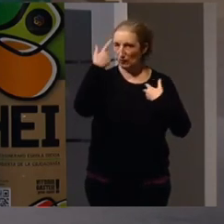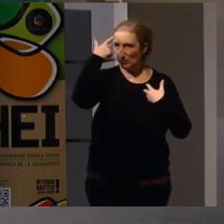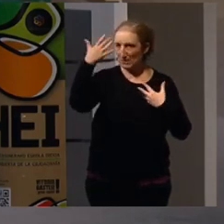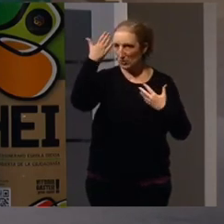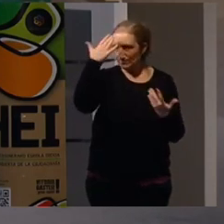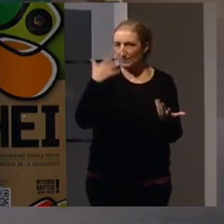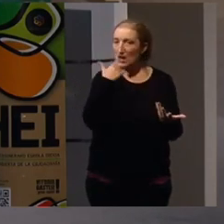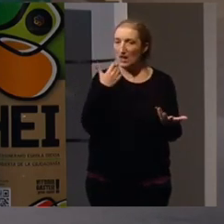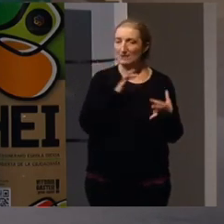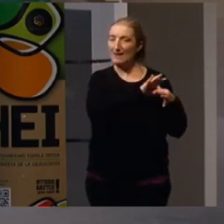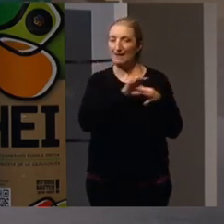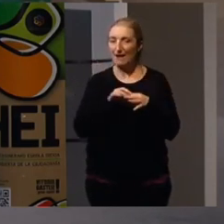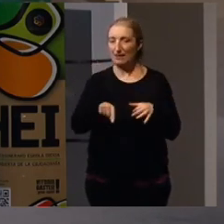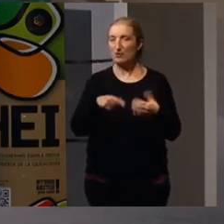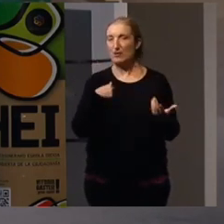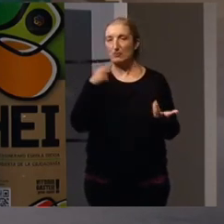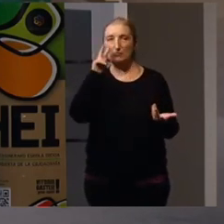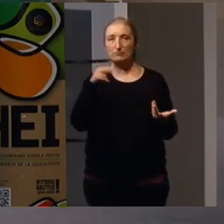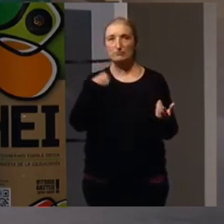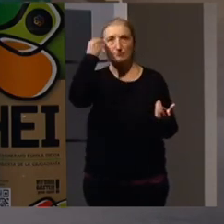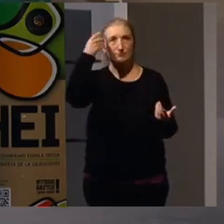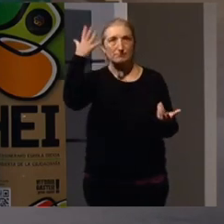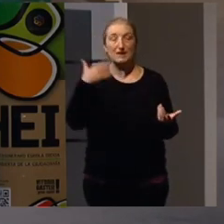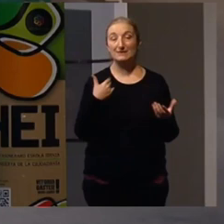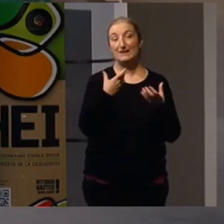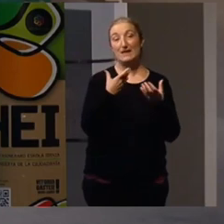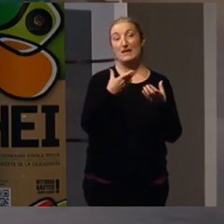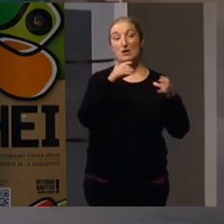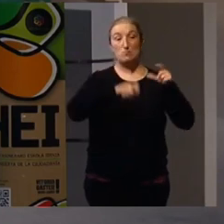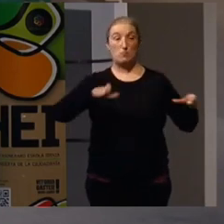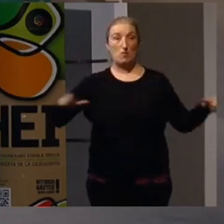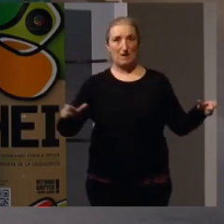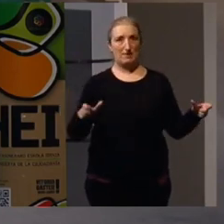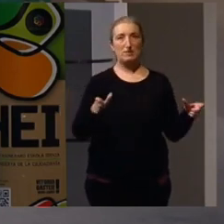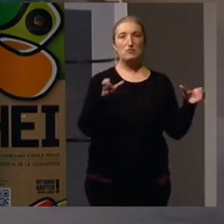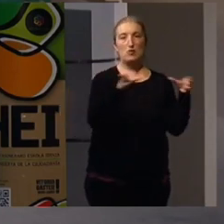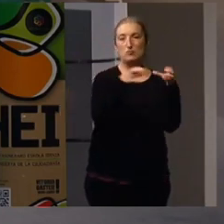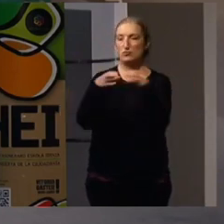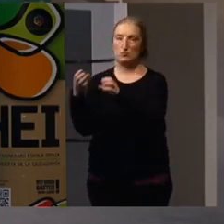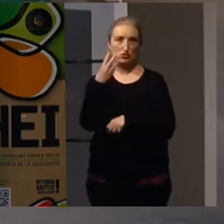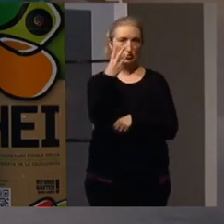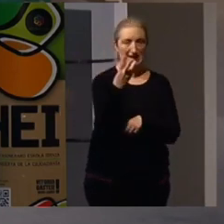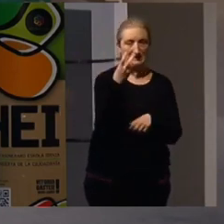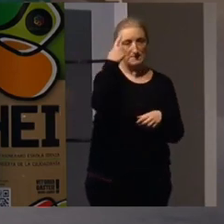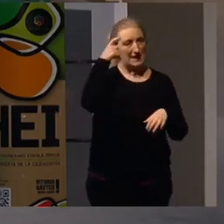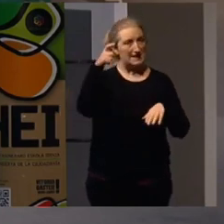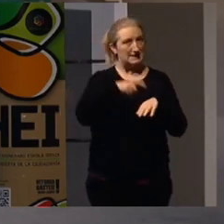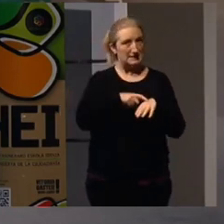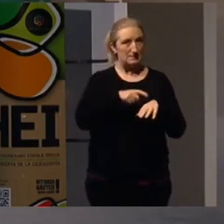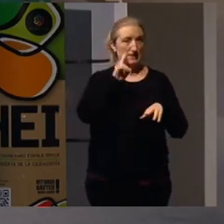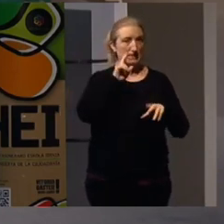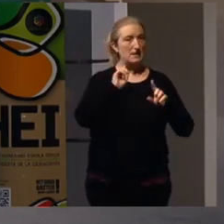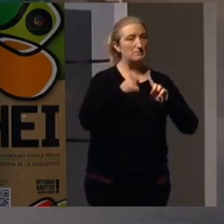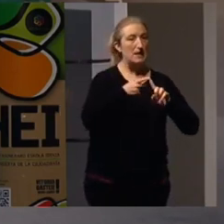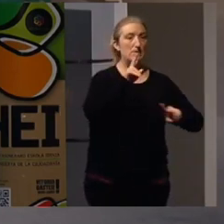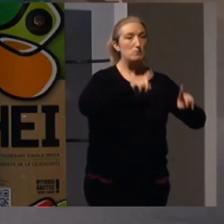psíquico que aparece tiene que ver con esto, ¿no? Si dividimos a la población un poco como en tres escalones, ¿no? Las personas que su sufrimiento psíquico encaja dentro del diagnóstico